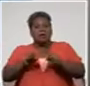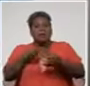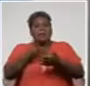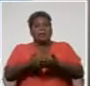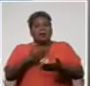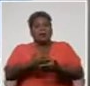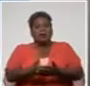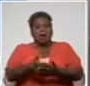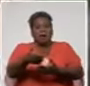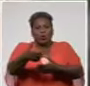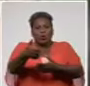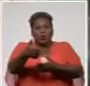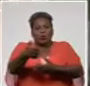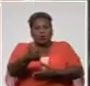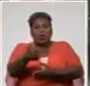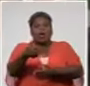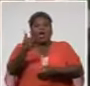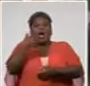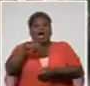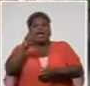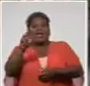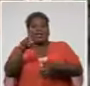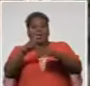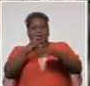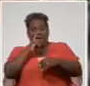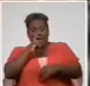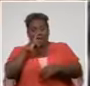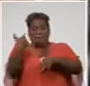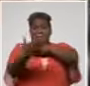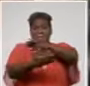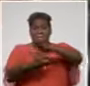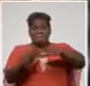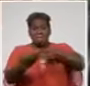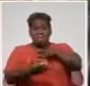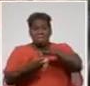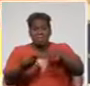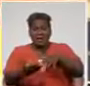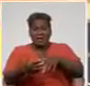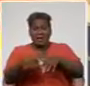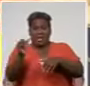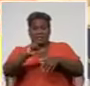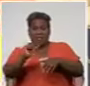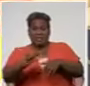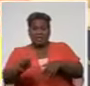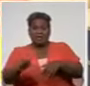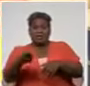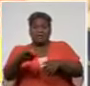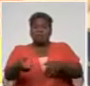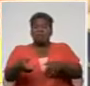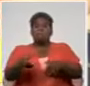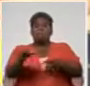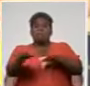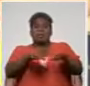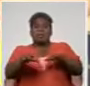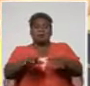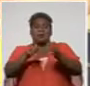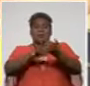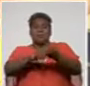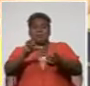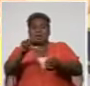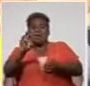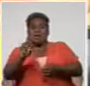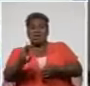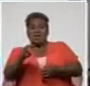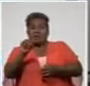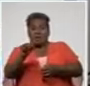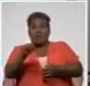de ARN viral, mezcla de reactivo con las enzimas, montaje de la PCR que detecta el fragmento